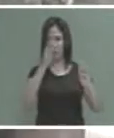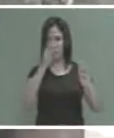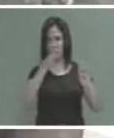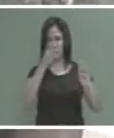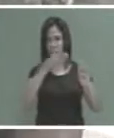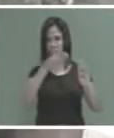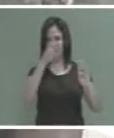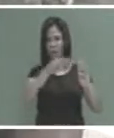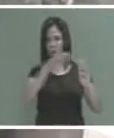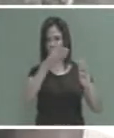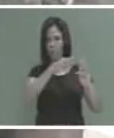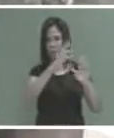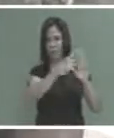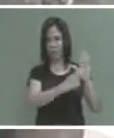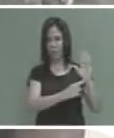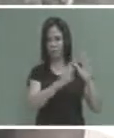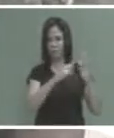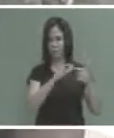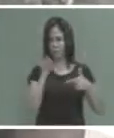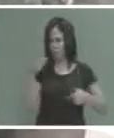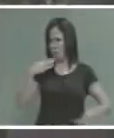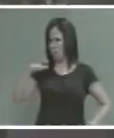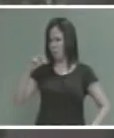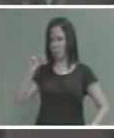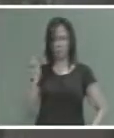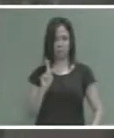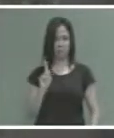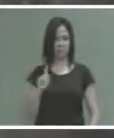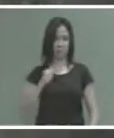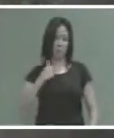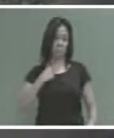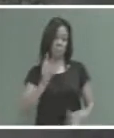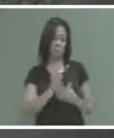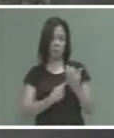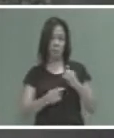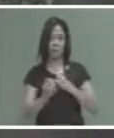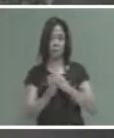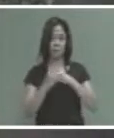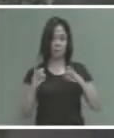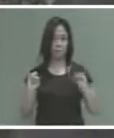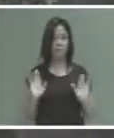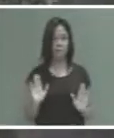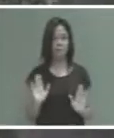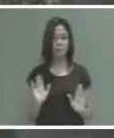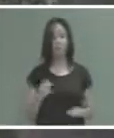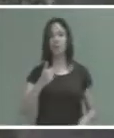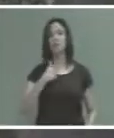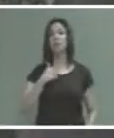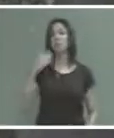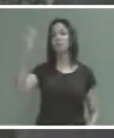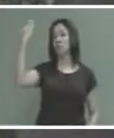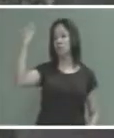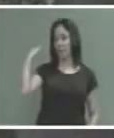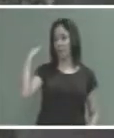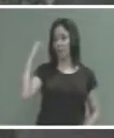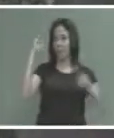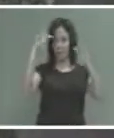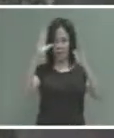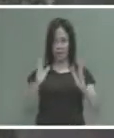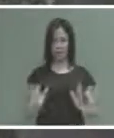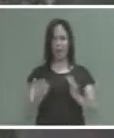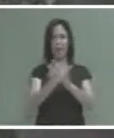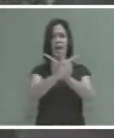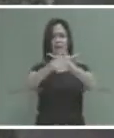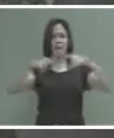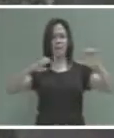te clasifica de otra persona mal portada, pues pienso yo. ¿Sabes qué? Yo alguna vez en mi vida fui maestra de libre expresión artística